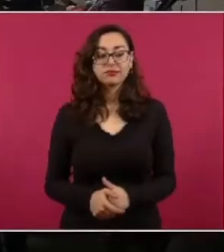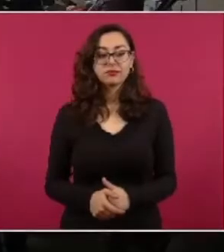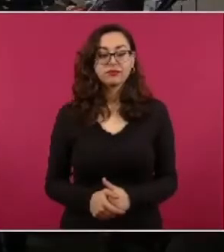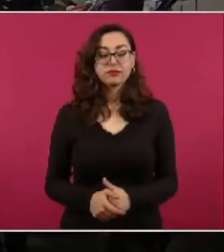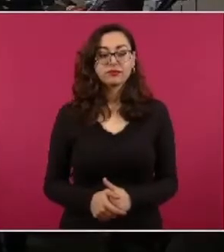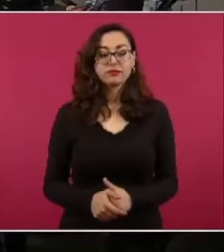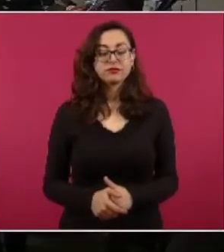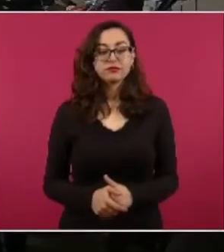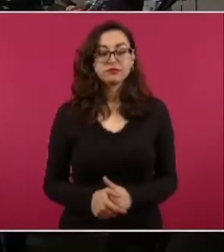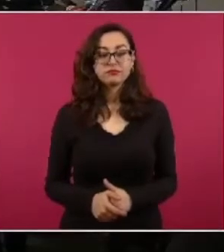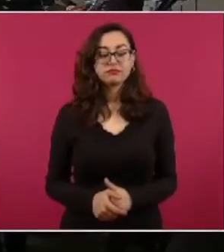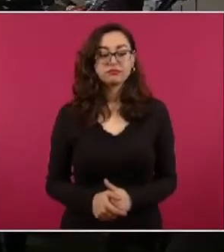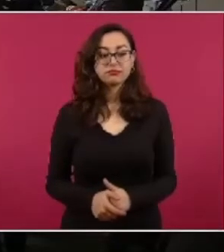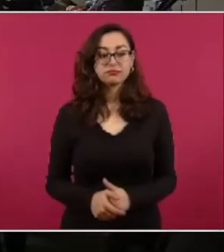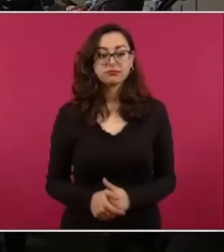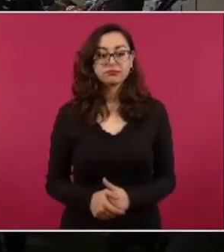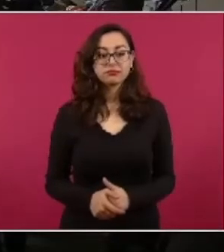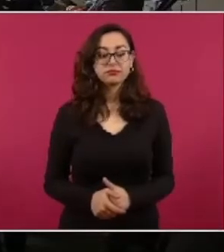ellos